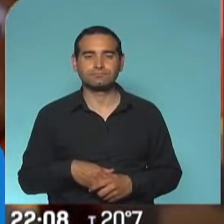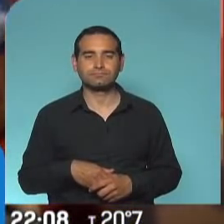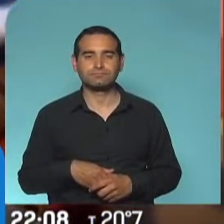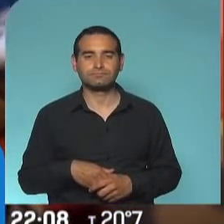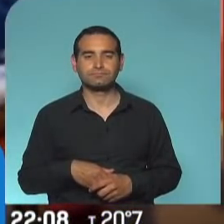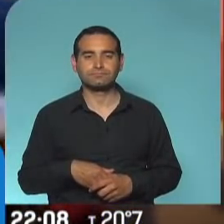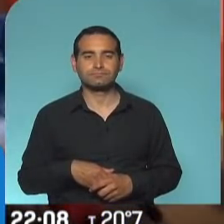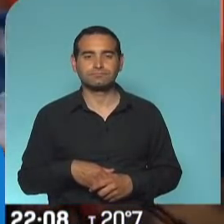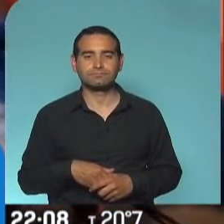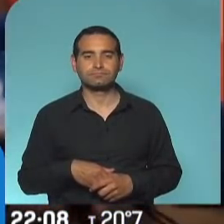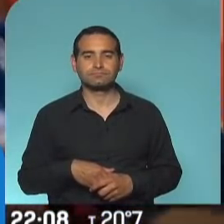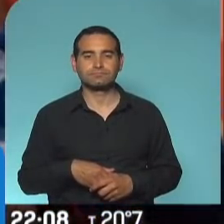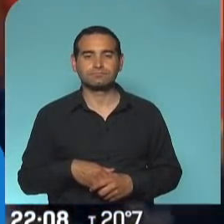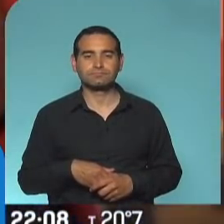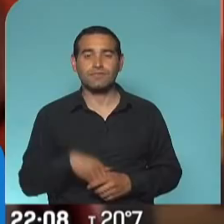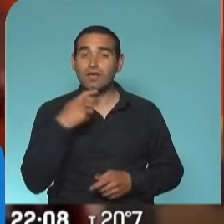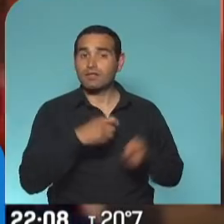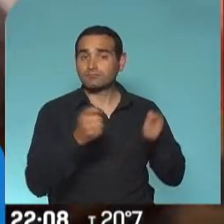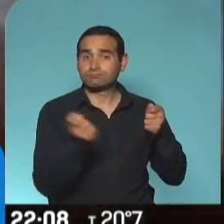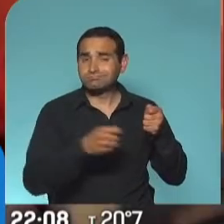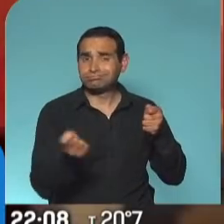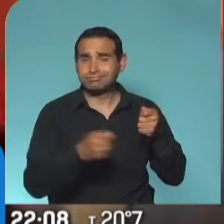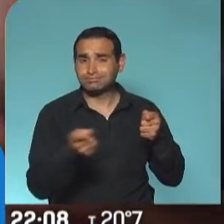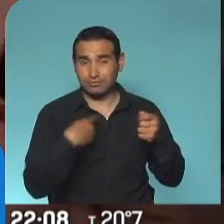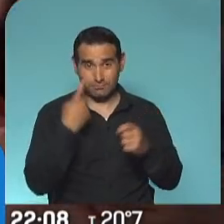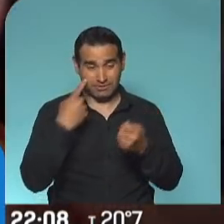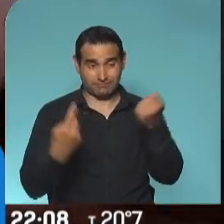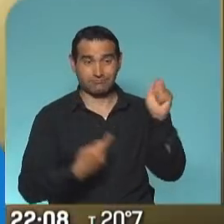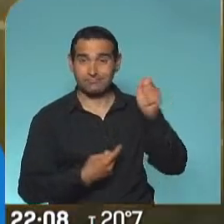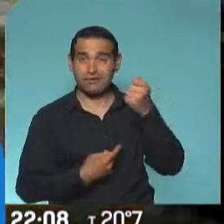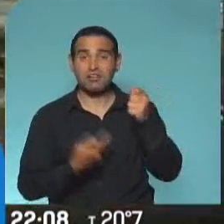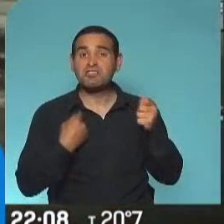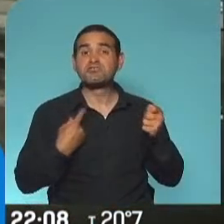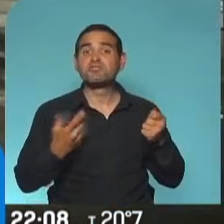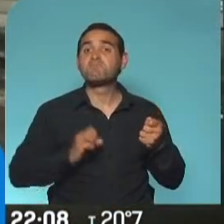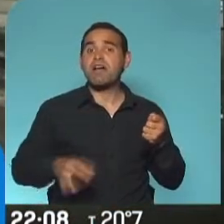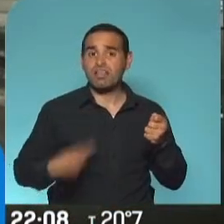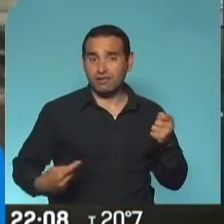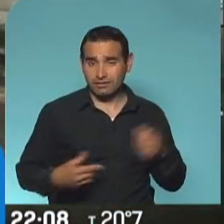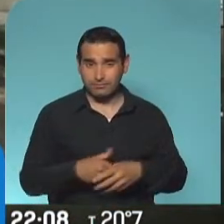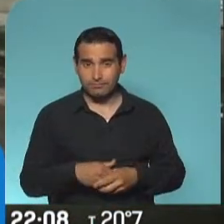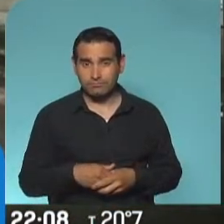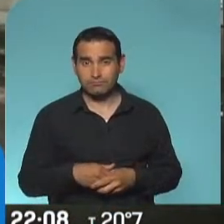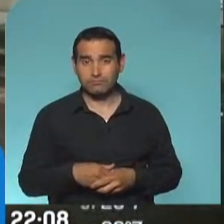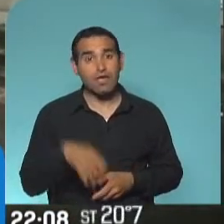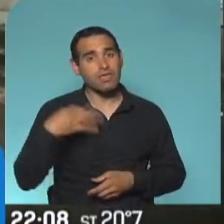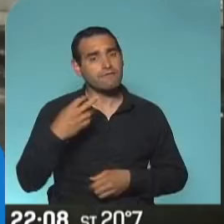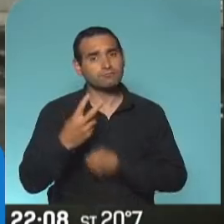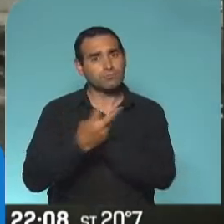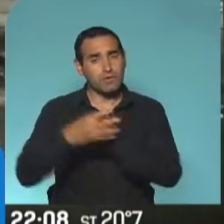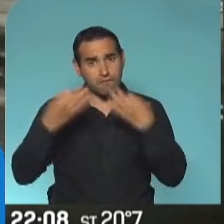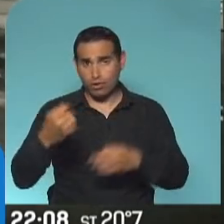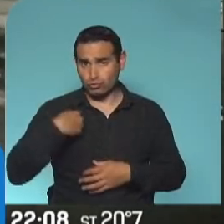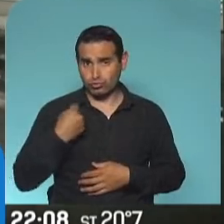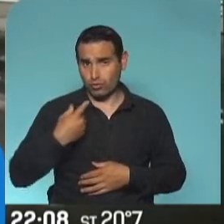Con esta ollita me ha participado en todo, con esto, mira, qué daño hago. Hay necesidades que tienen que estar cubiertas por el hecho de ser